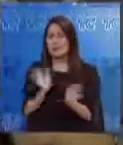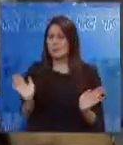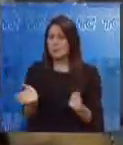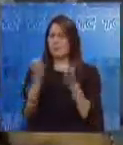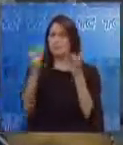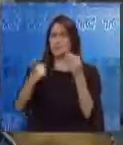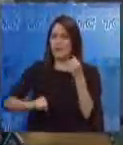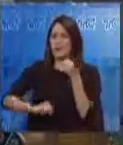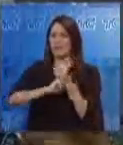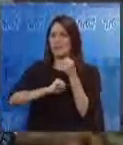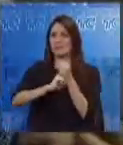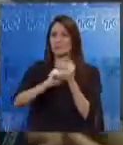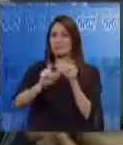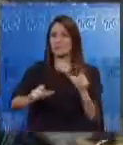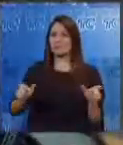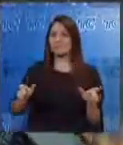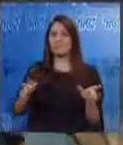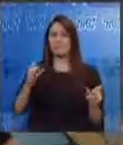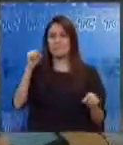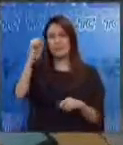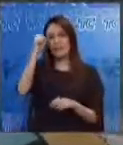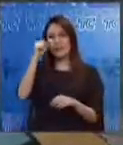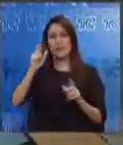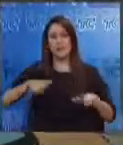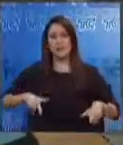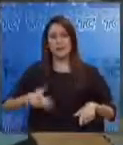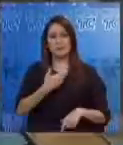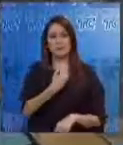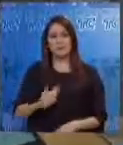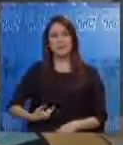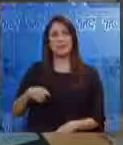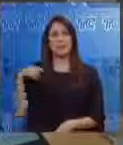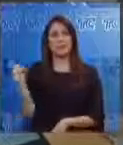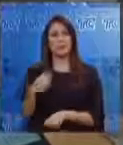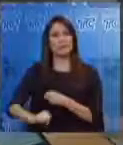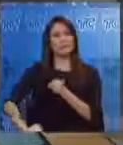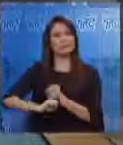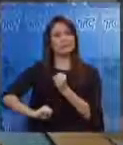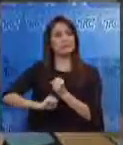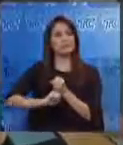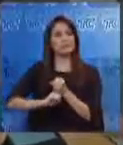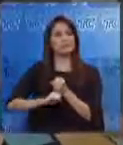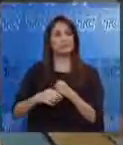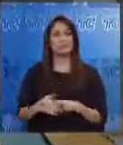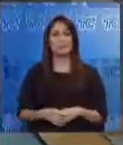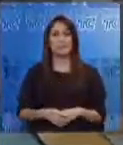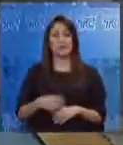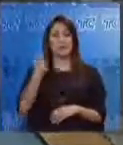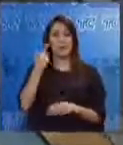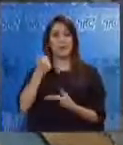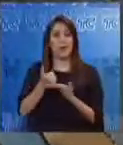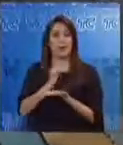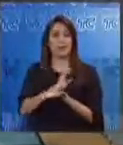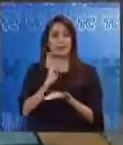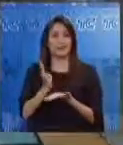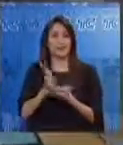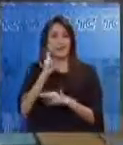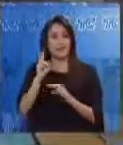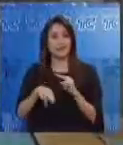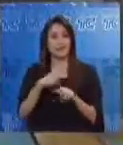vamos hacia un nuevo triunfo con el moreno presidente con toda nuestra lista de asambleístas nacionales